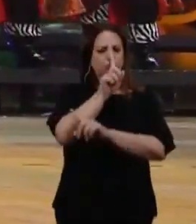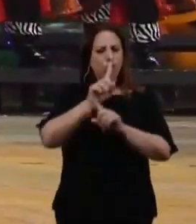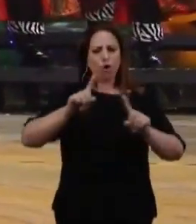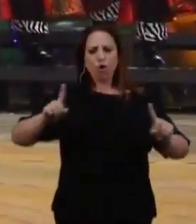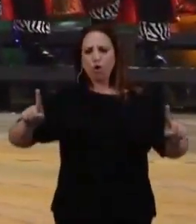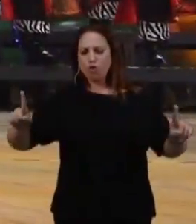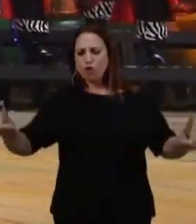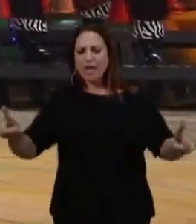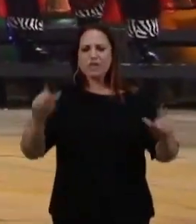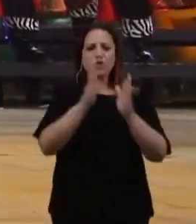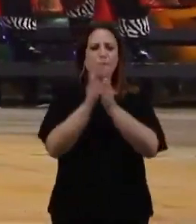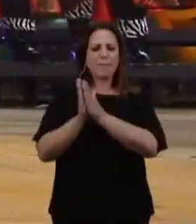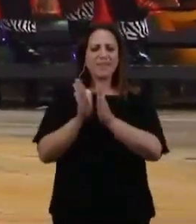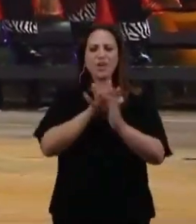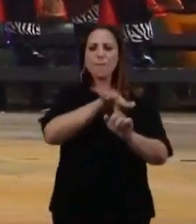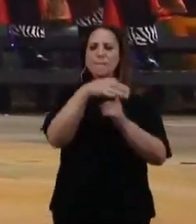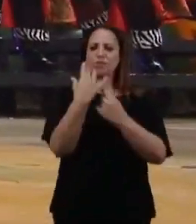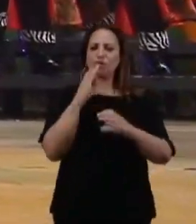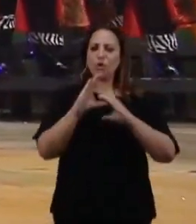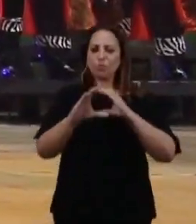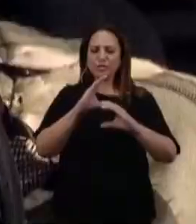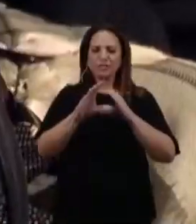compañeros de los medios de comunicación que están dando también